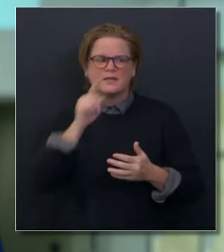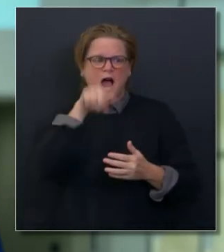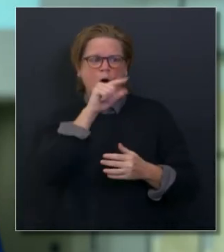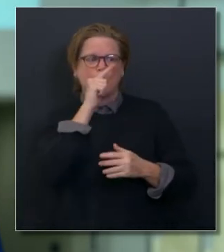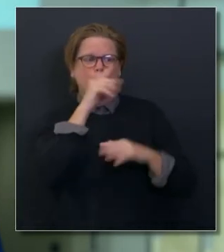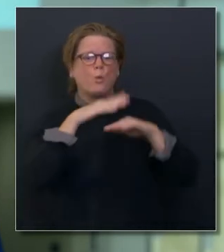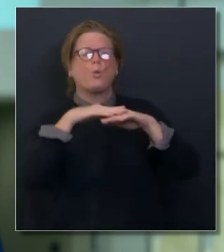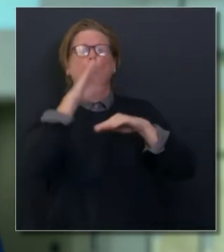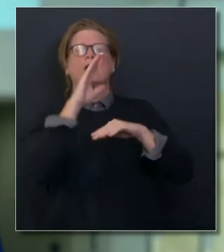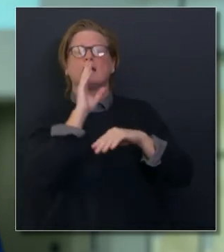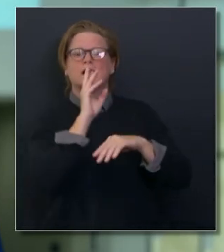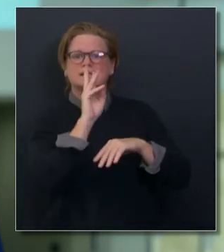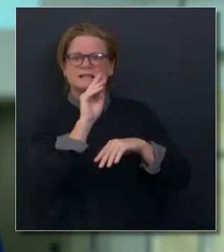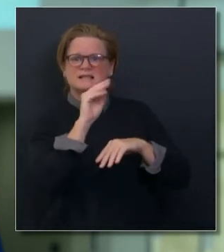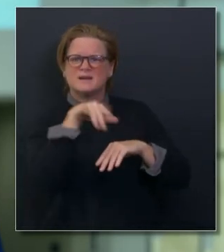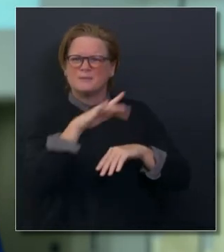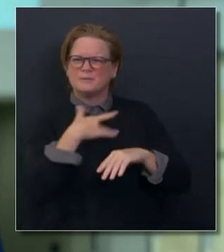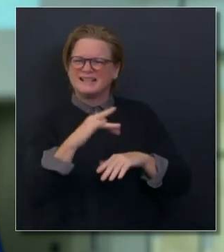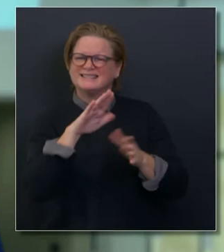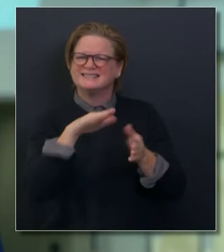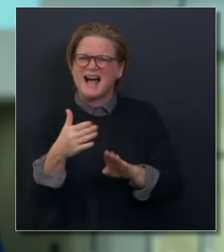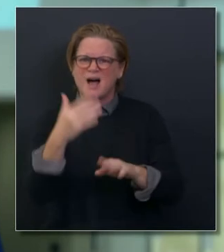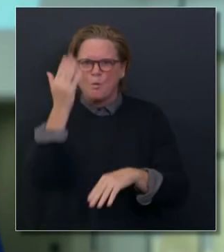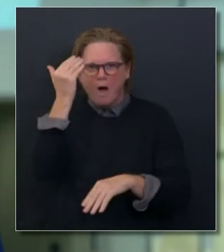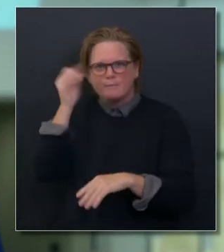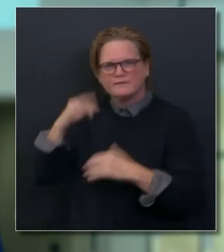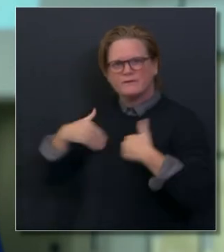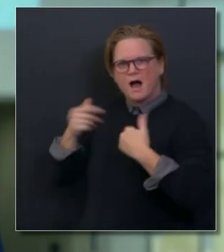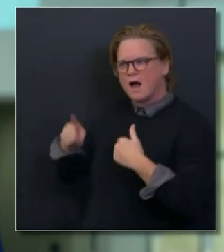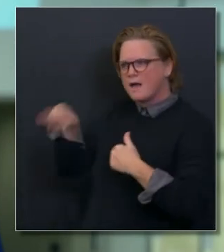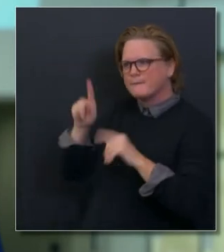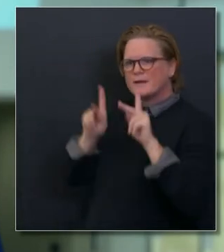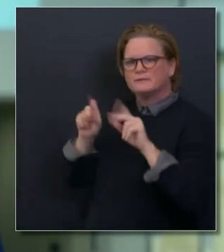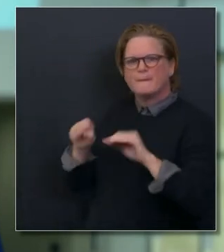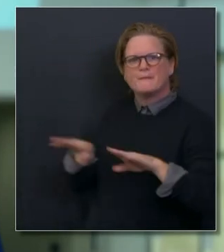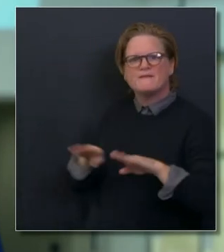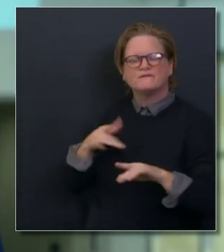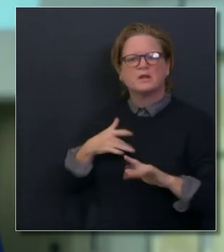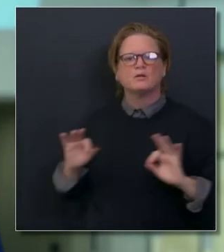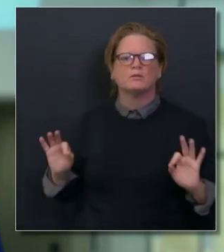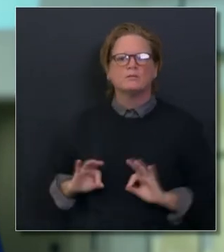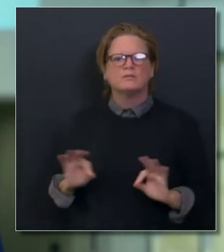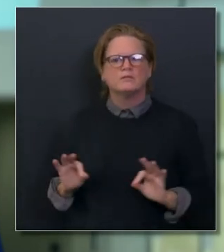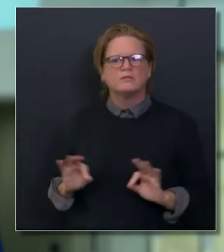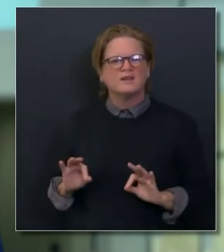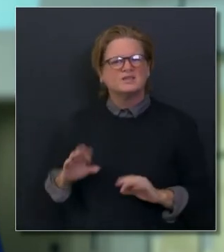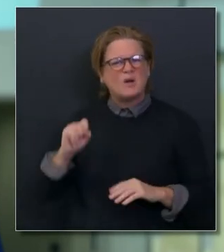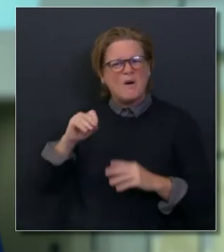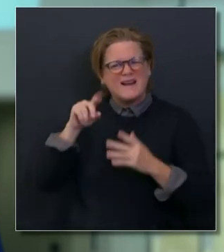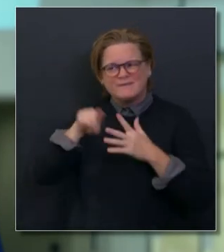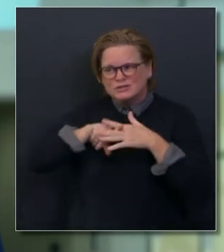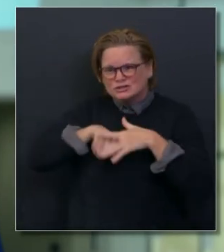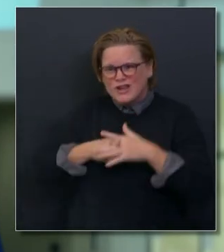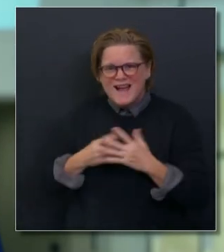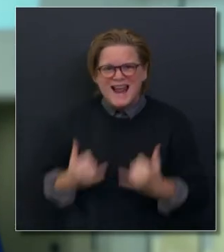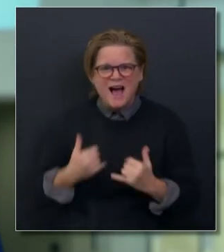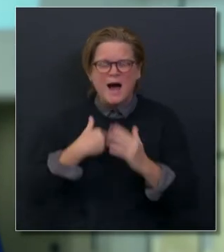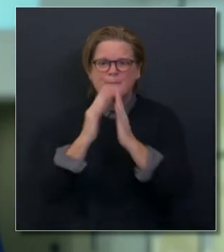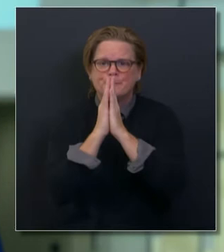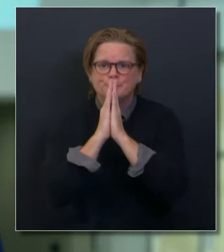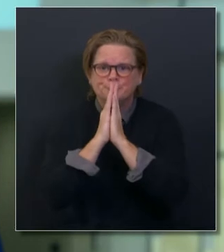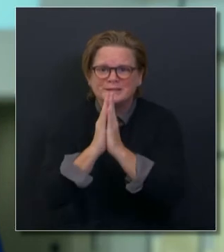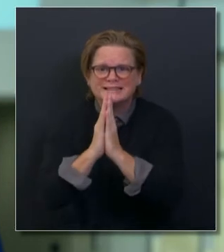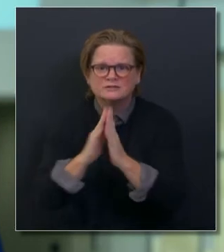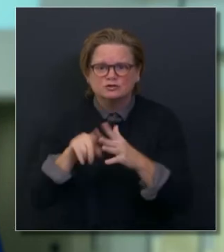muertes. Esta idea que tenemos la oportunidad a través de nuestras acciones en los siguientes días, comenzando hoy mismo, de tomar la